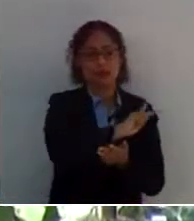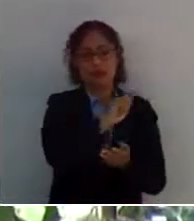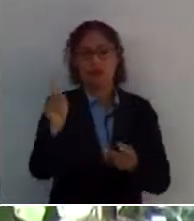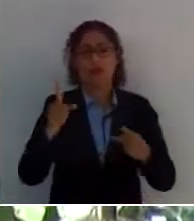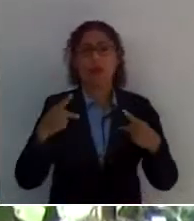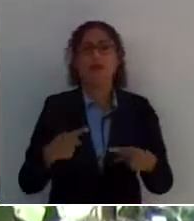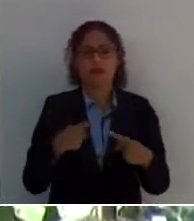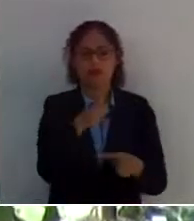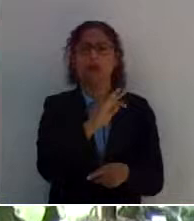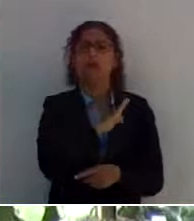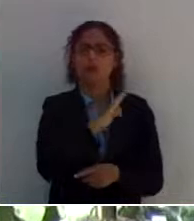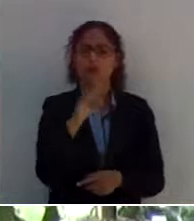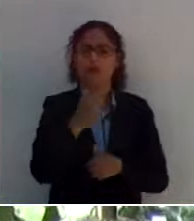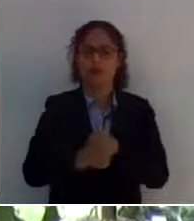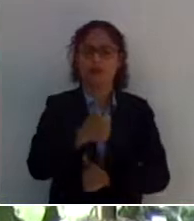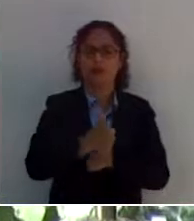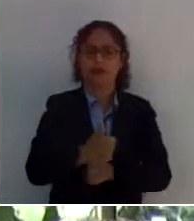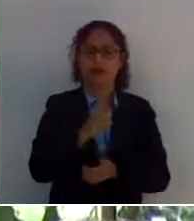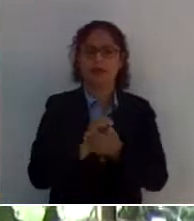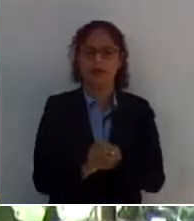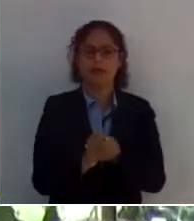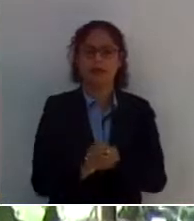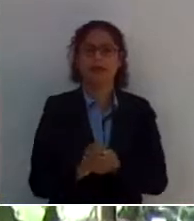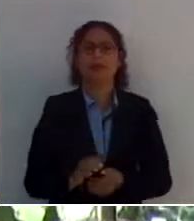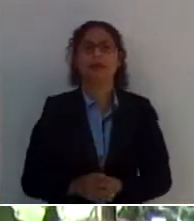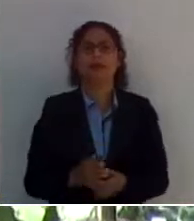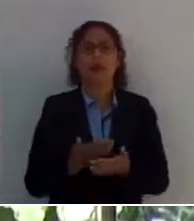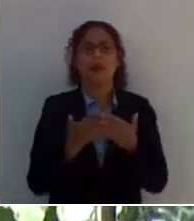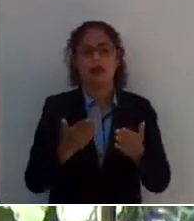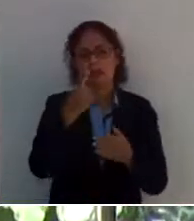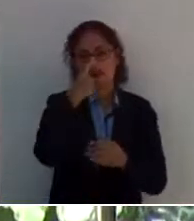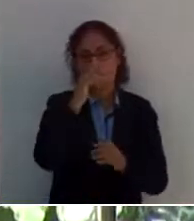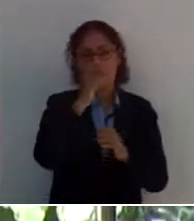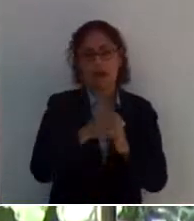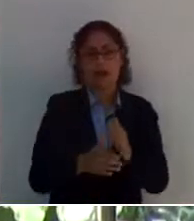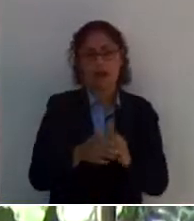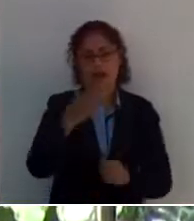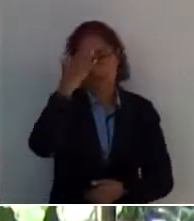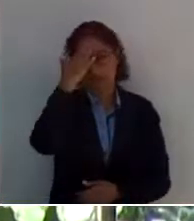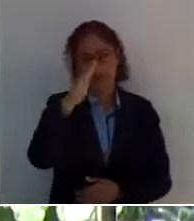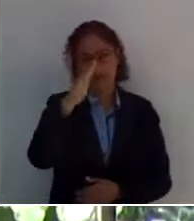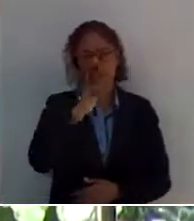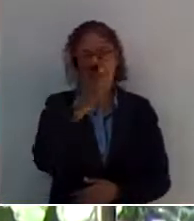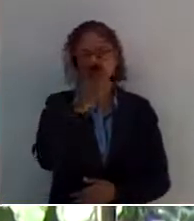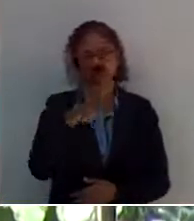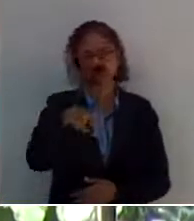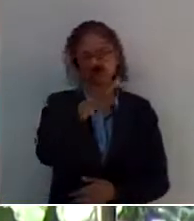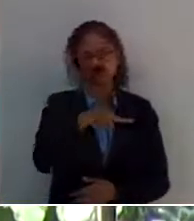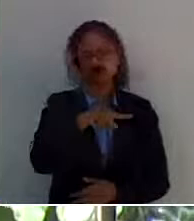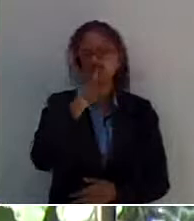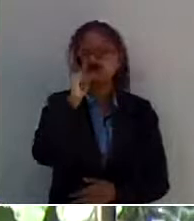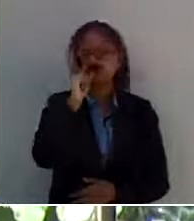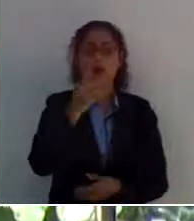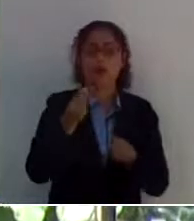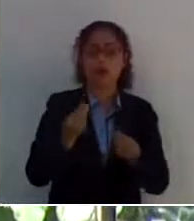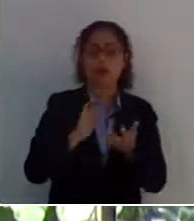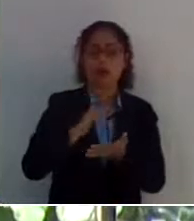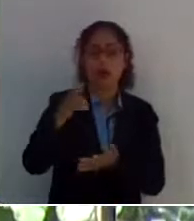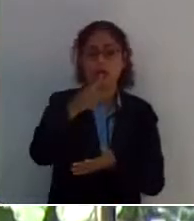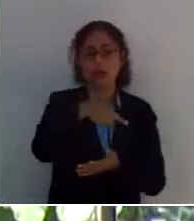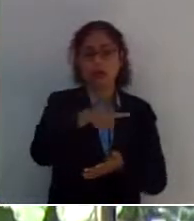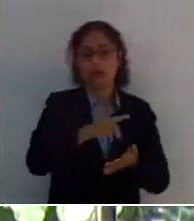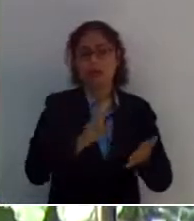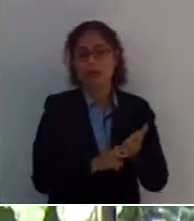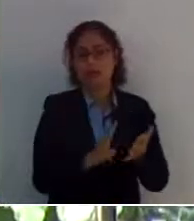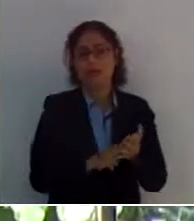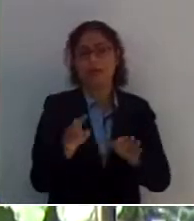operativos tengan la oportunidad de participar. Para concluir, señoras y señores policías, agradecerles el valioso